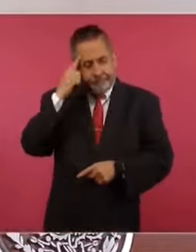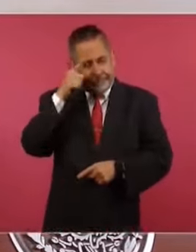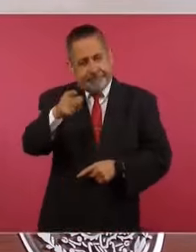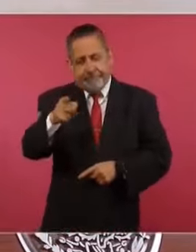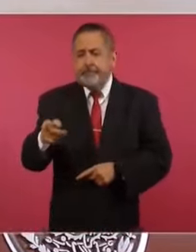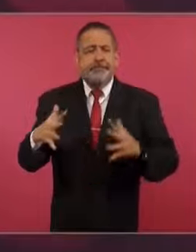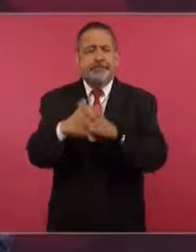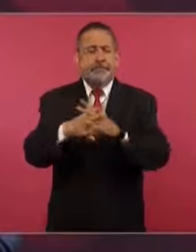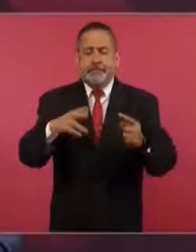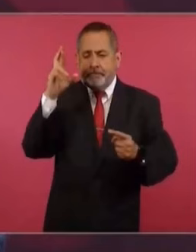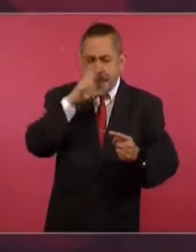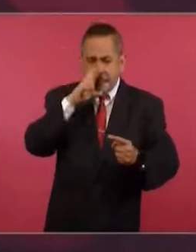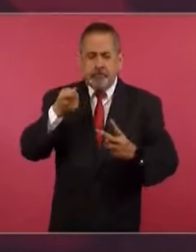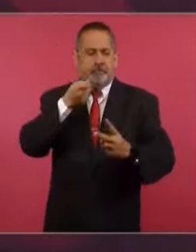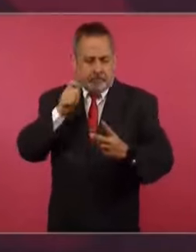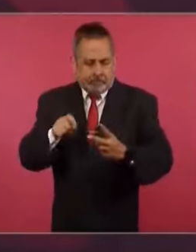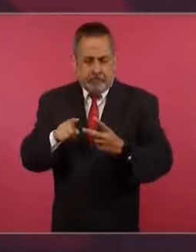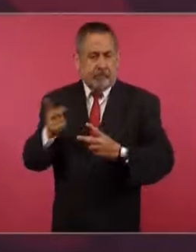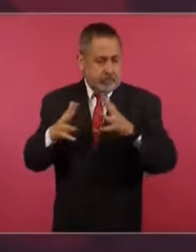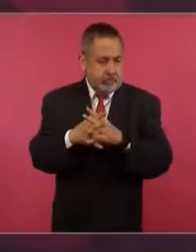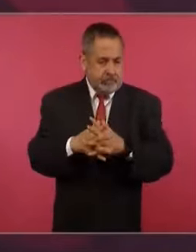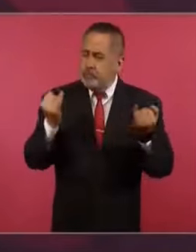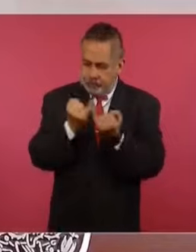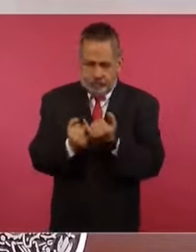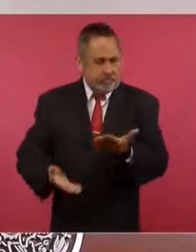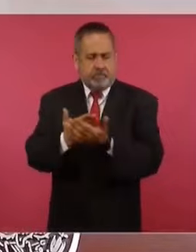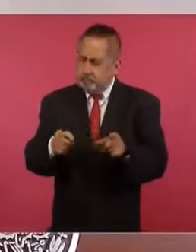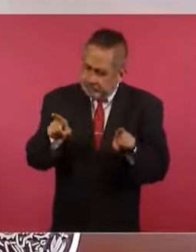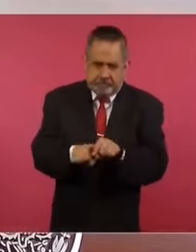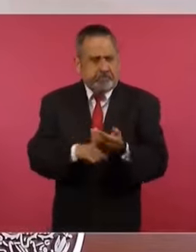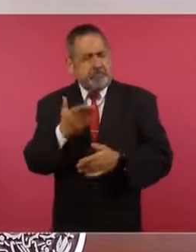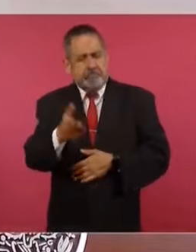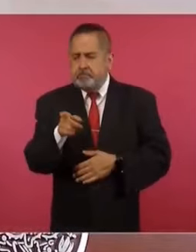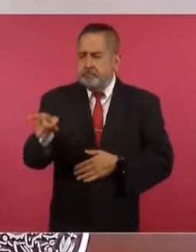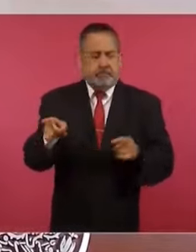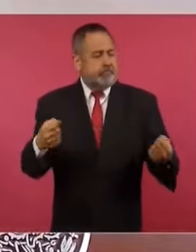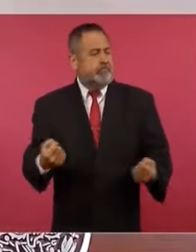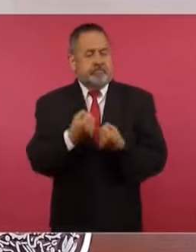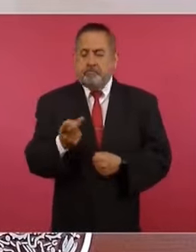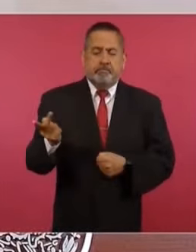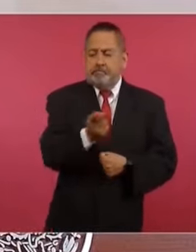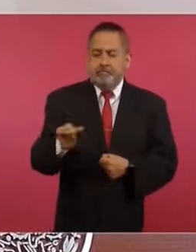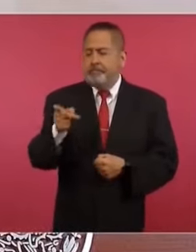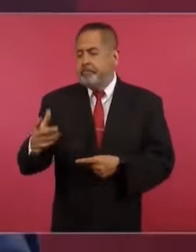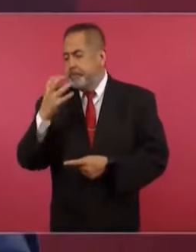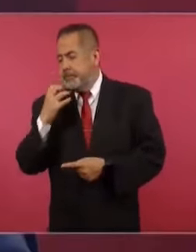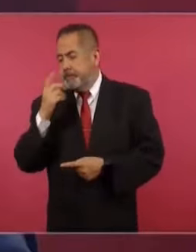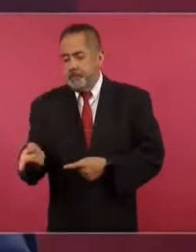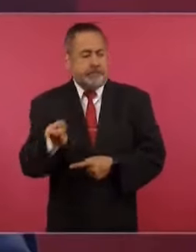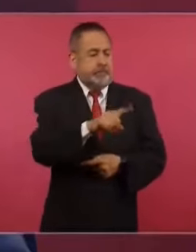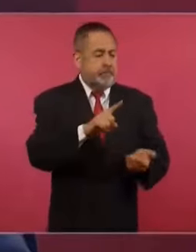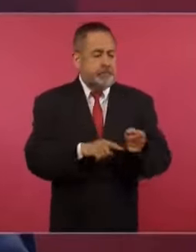de la guerra Rusia-Ucrania y lo sostenemos en la confrontación de Israel